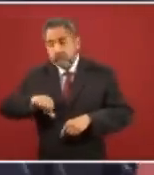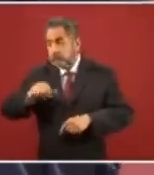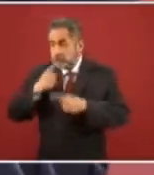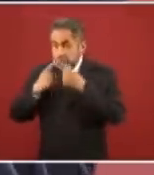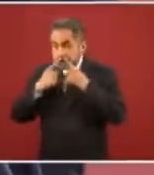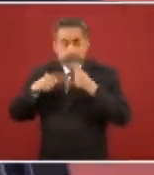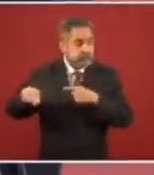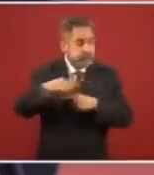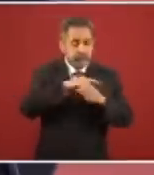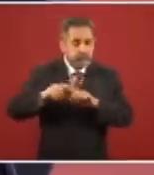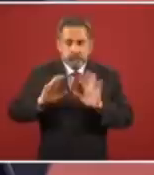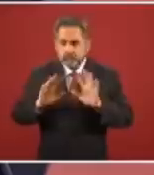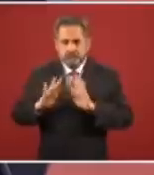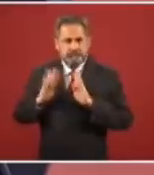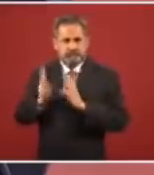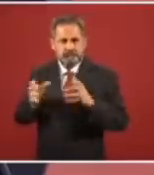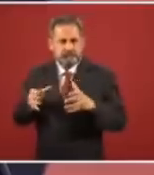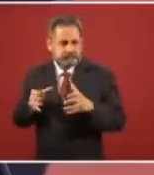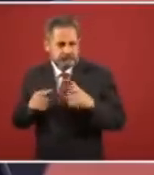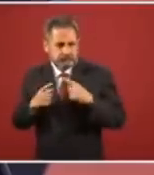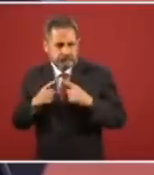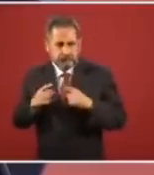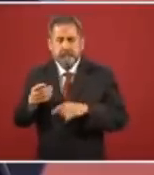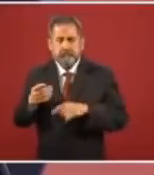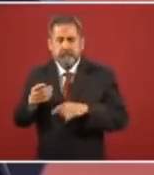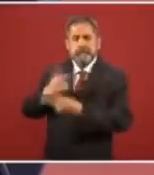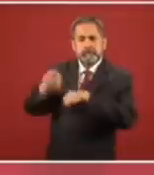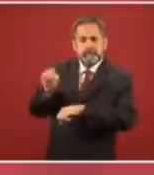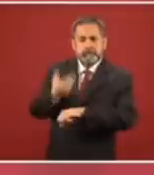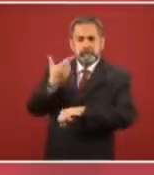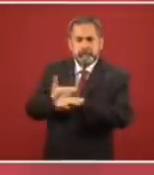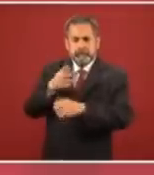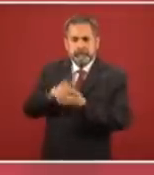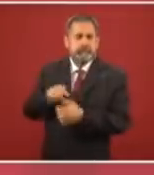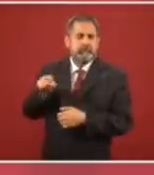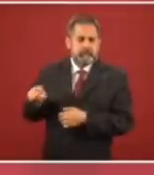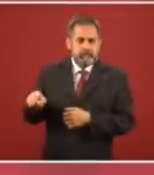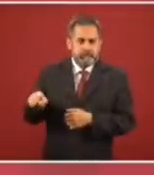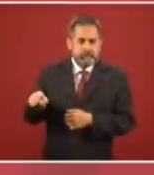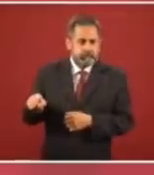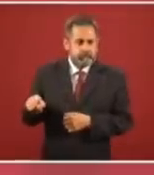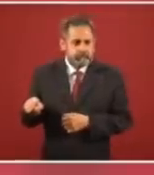que tuvimos la reunión de gabinete de seguridad. Estuvo el secretario de